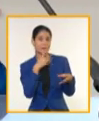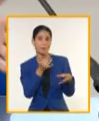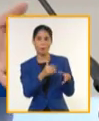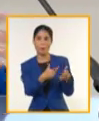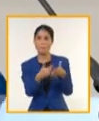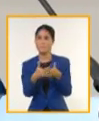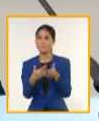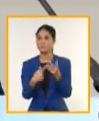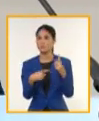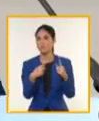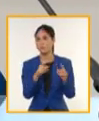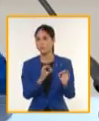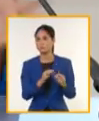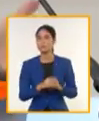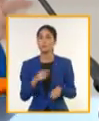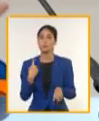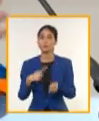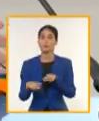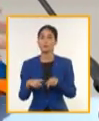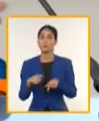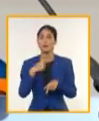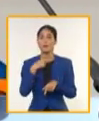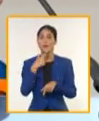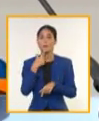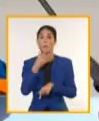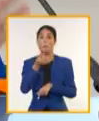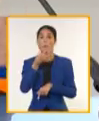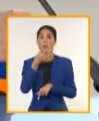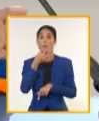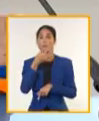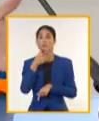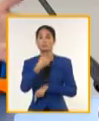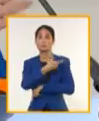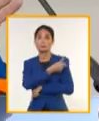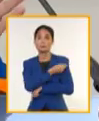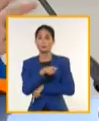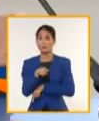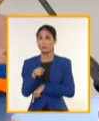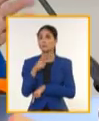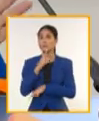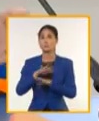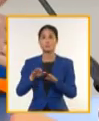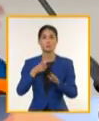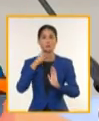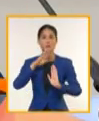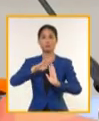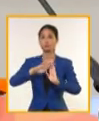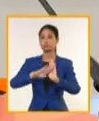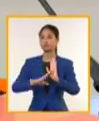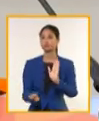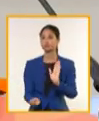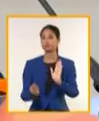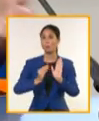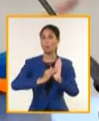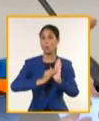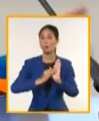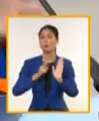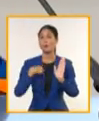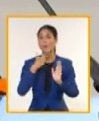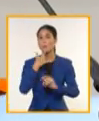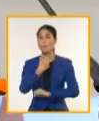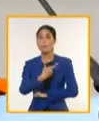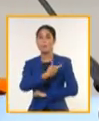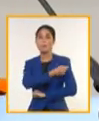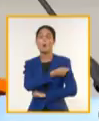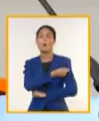el interferón cubano uno de los medicamentos que se incluye en el protocolo de lucha contra la COVID en China cuando estalla